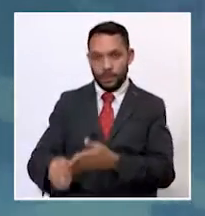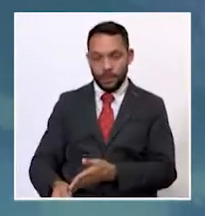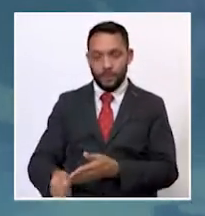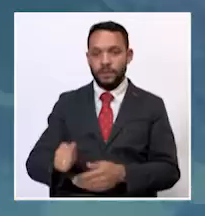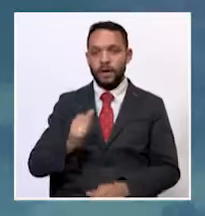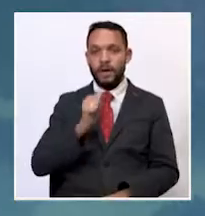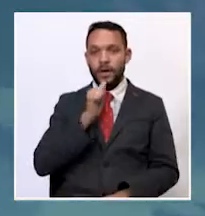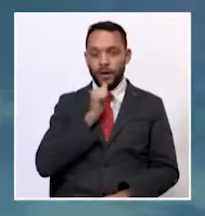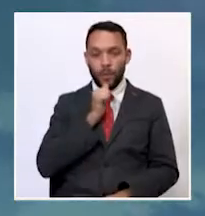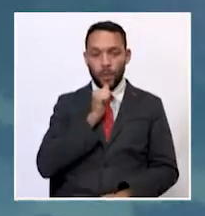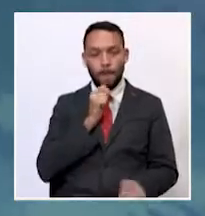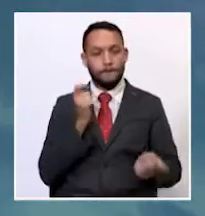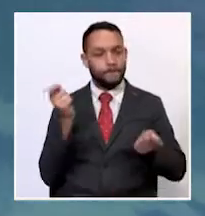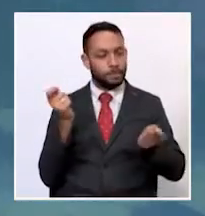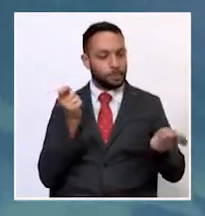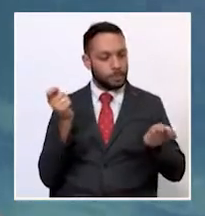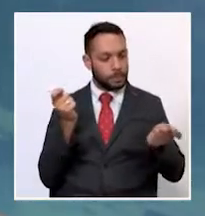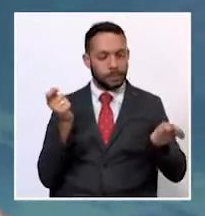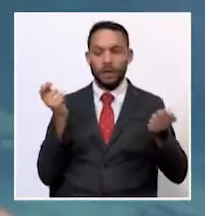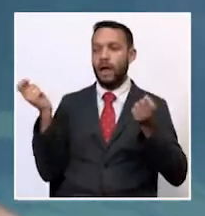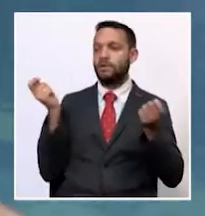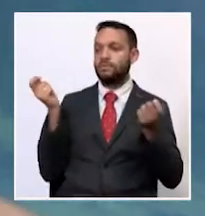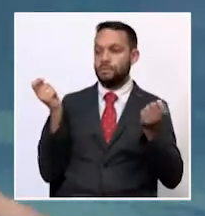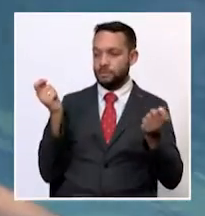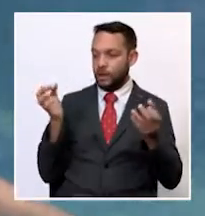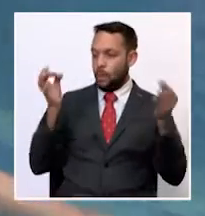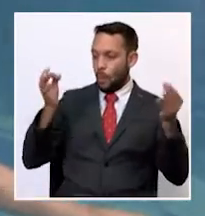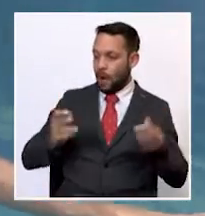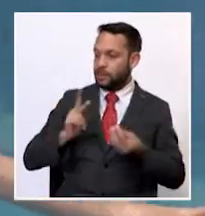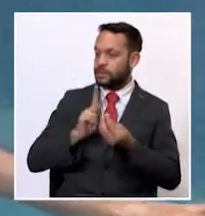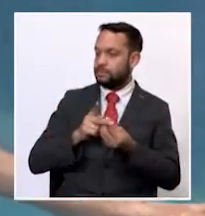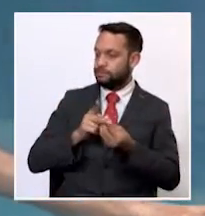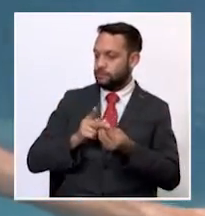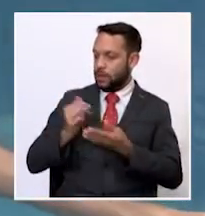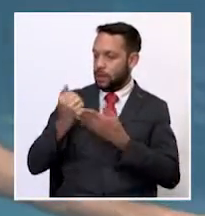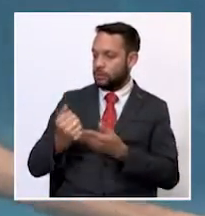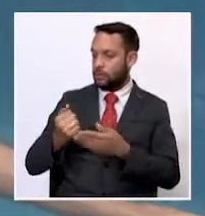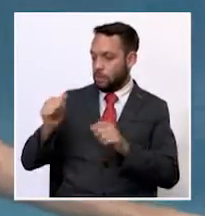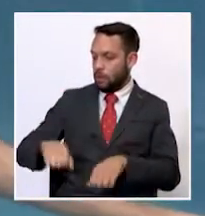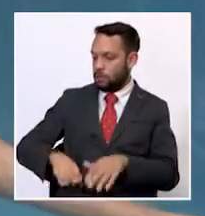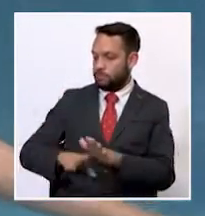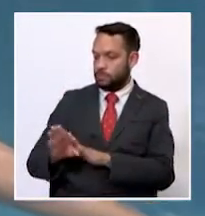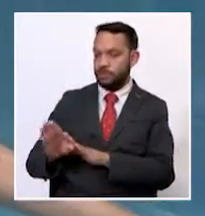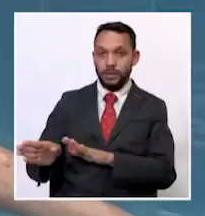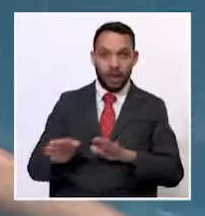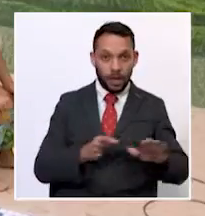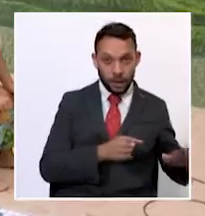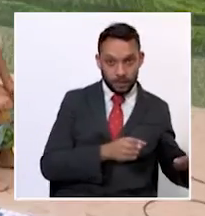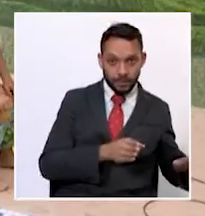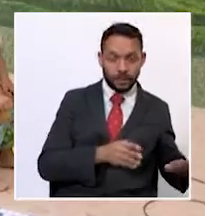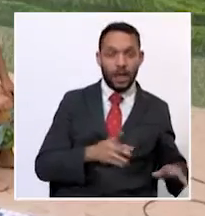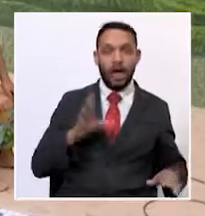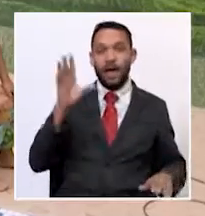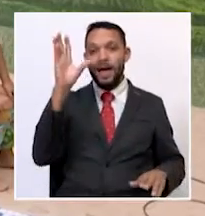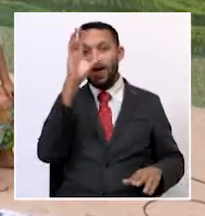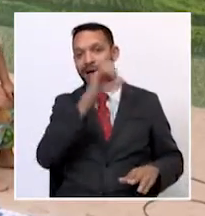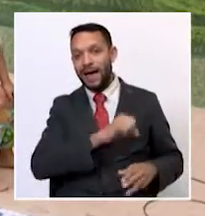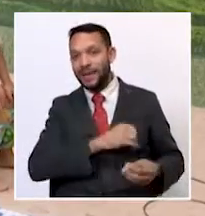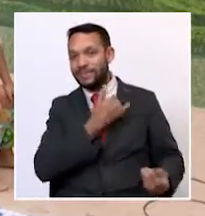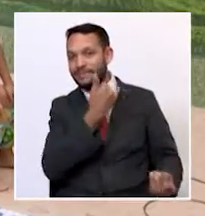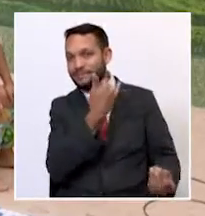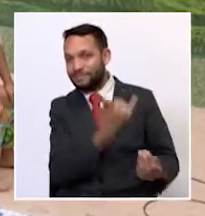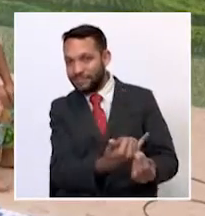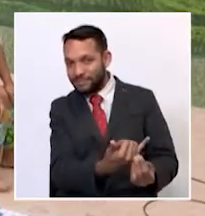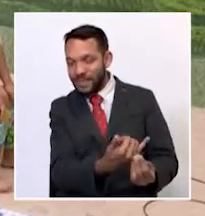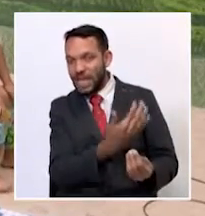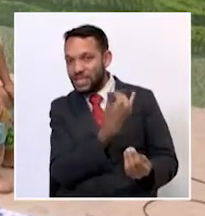la levitación en el agua, una buena herramienta para poderlo sacar de estas situaciones. después de este concepto que nos acaba